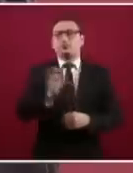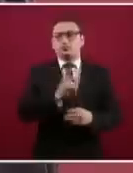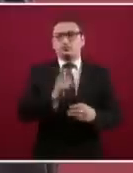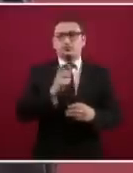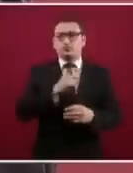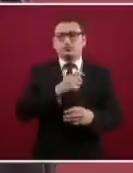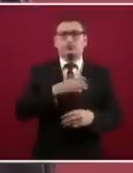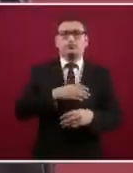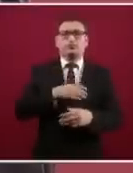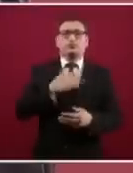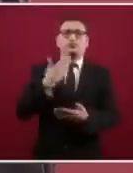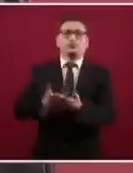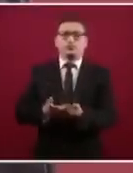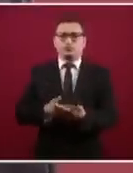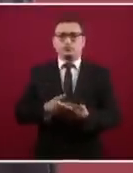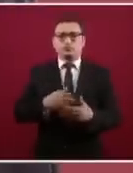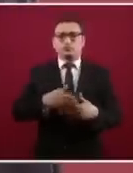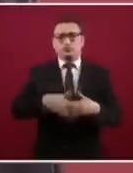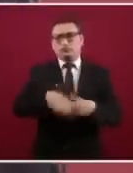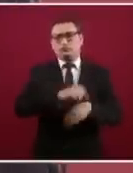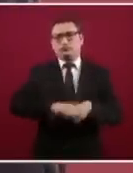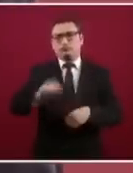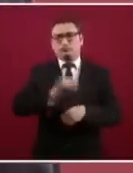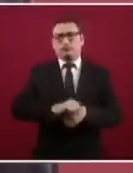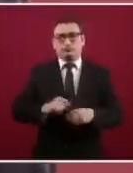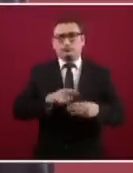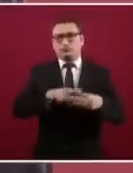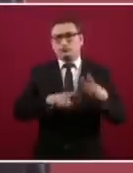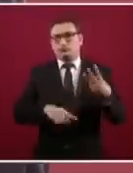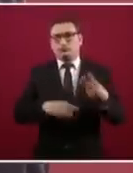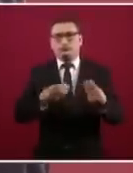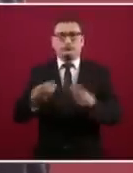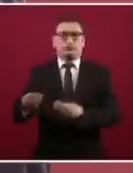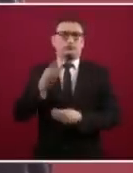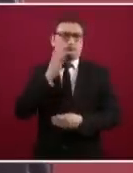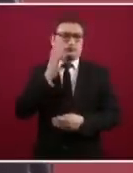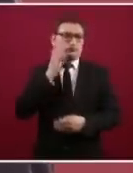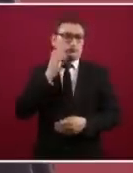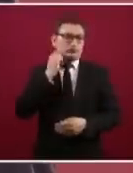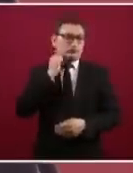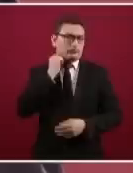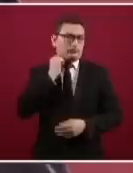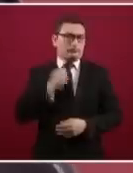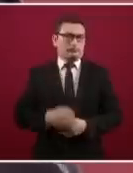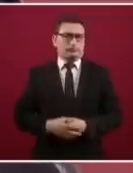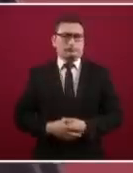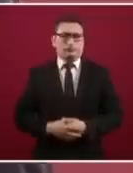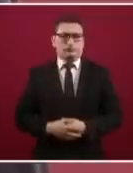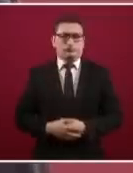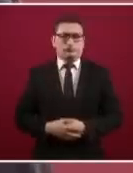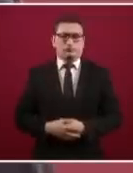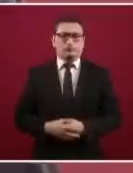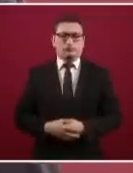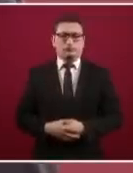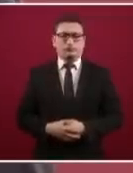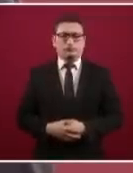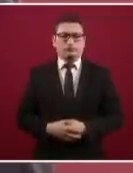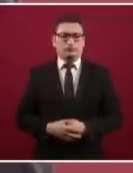enviaría en la próxima semana esa terna a la Cámara Alta? Pues yo lo que